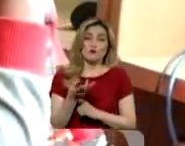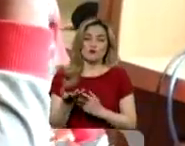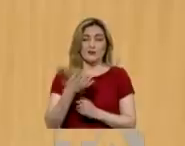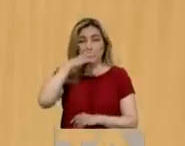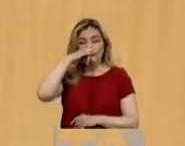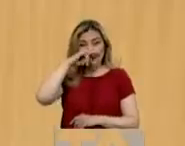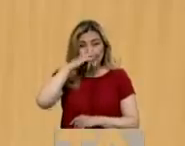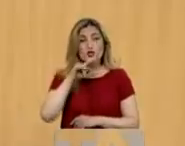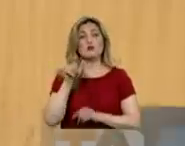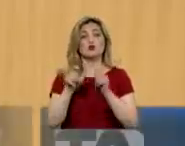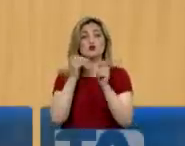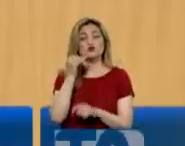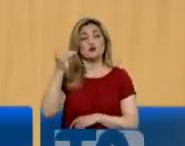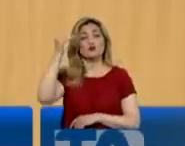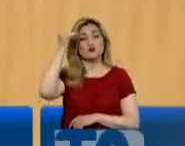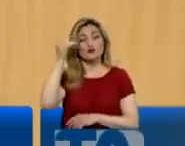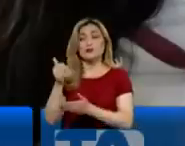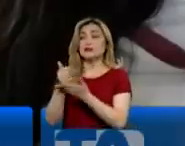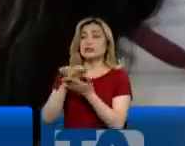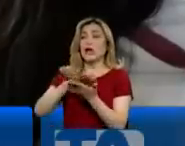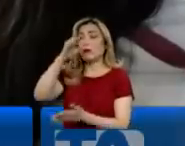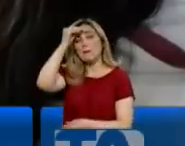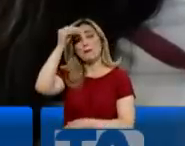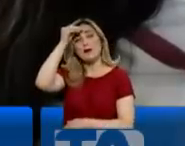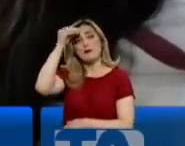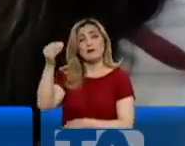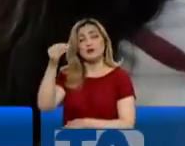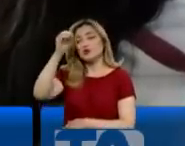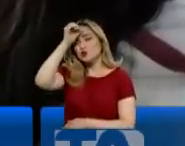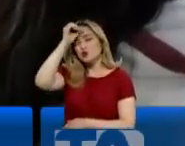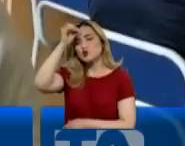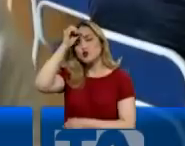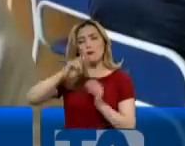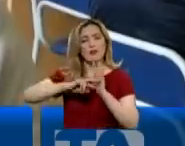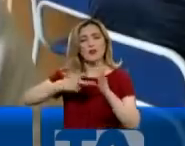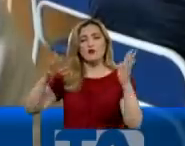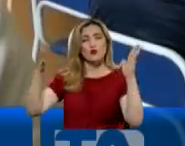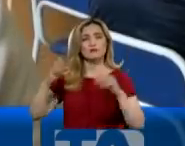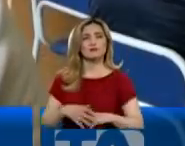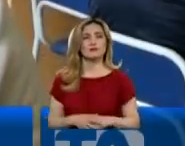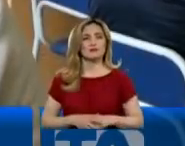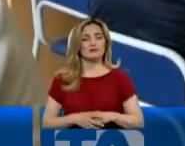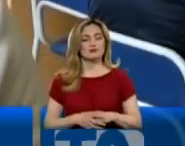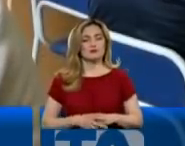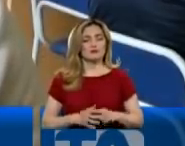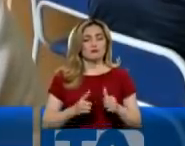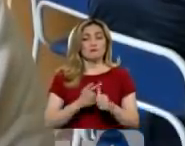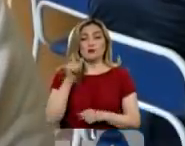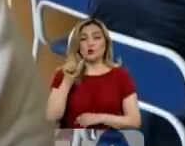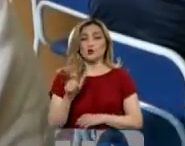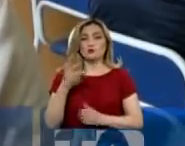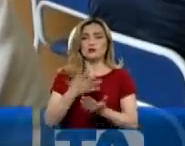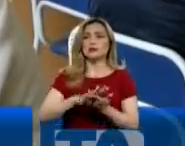niños sino también adultos en busca de ayuda debido al analfabetismo digital que fue de las primeras personas con